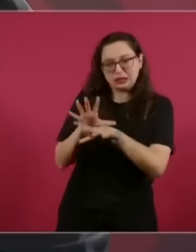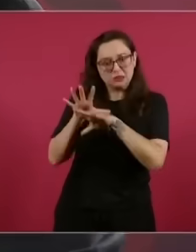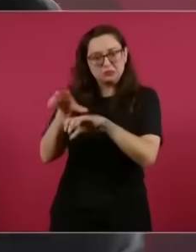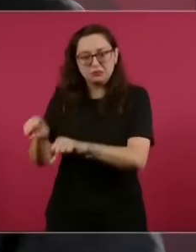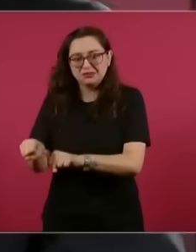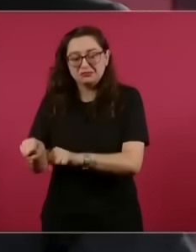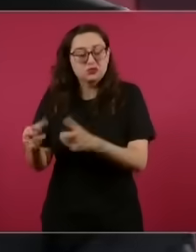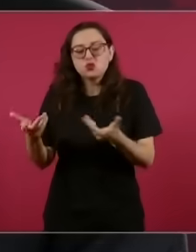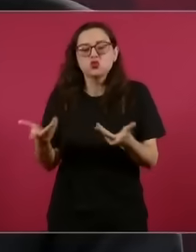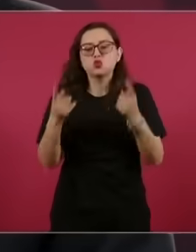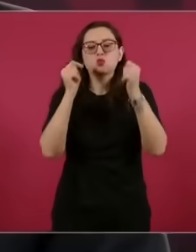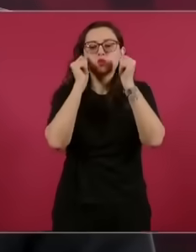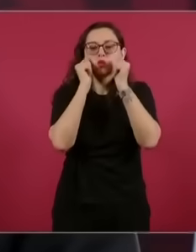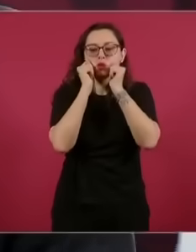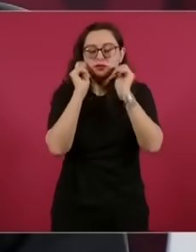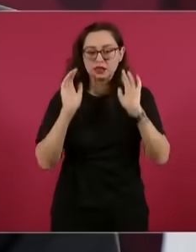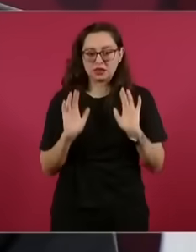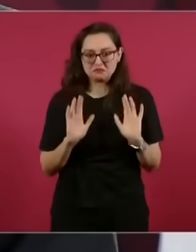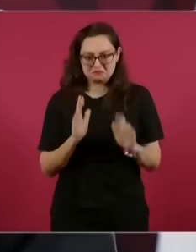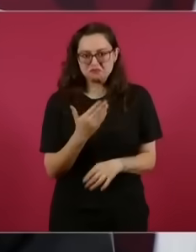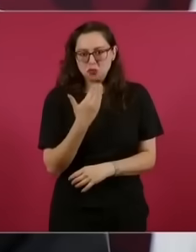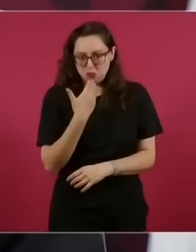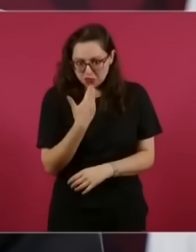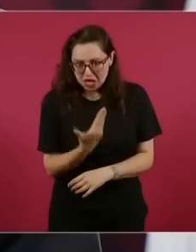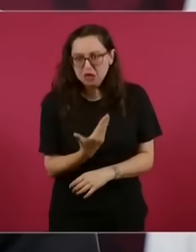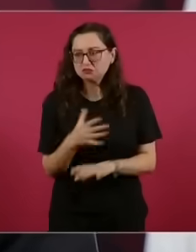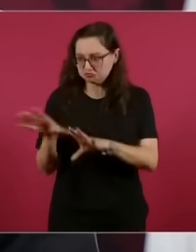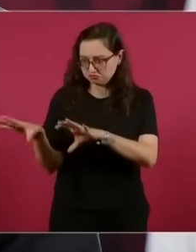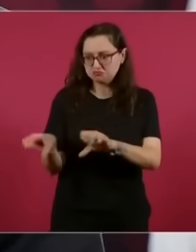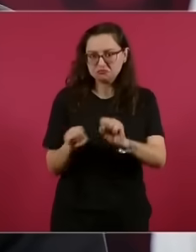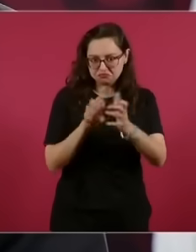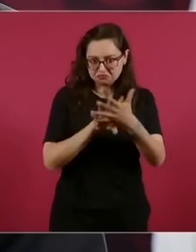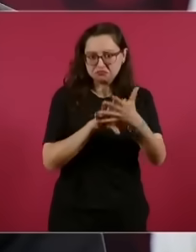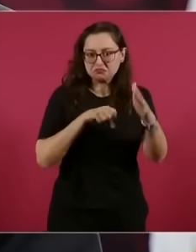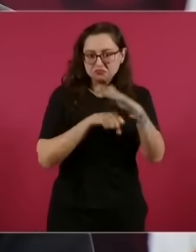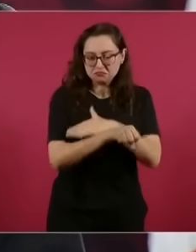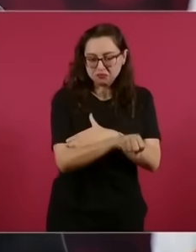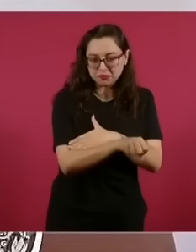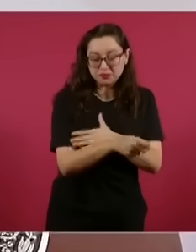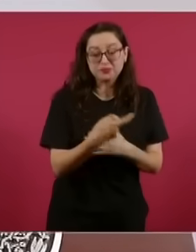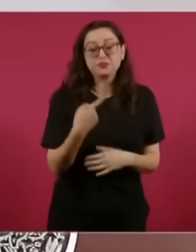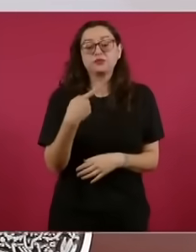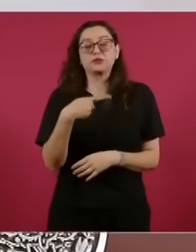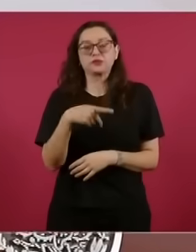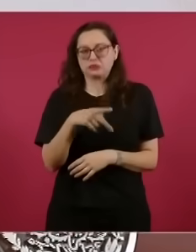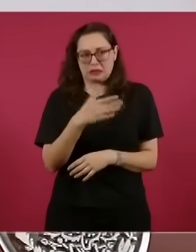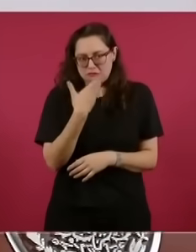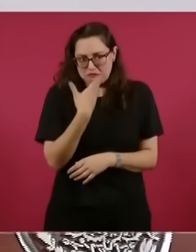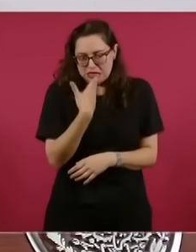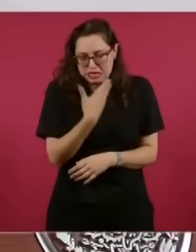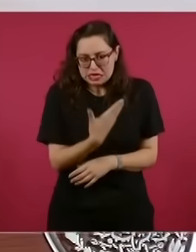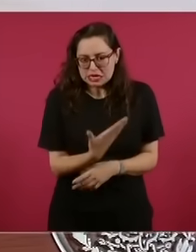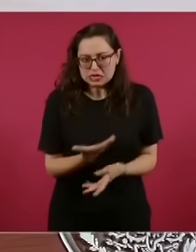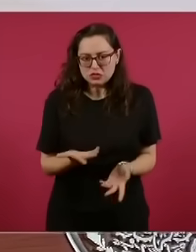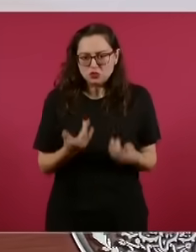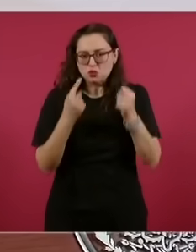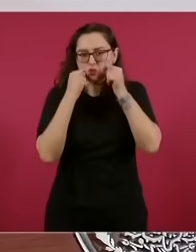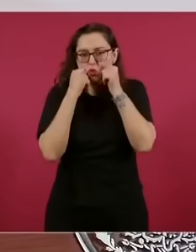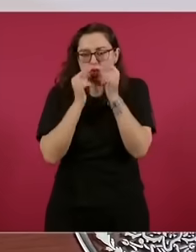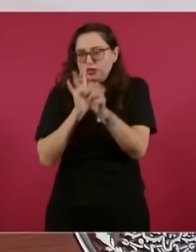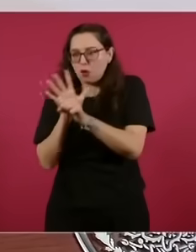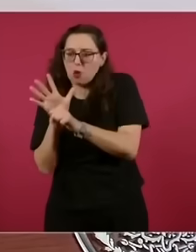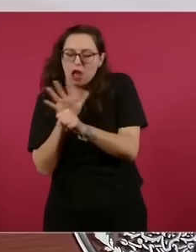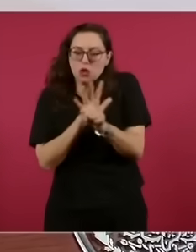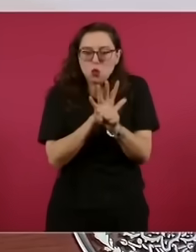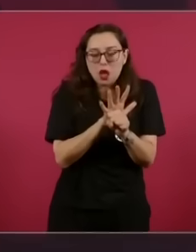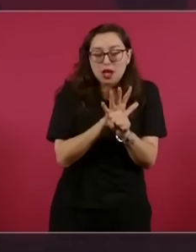sin restar mérito a eso, hay que también pensar en dos cosas. Primero,